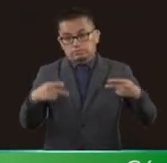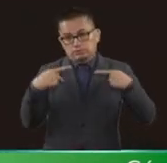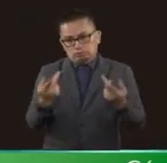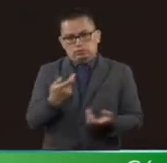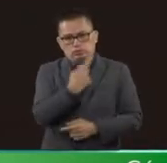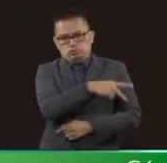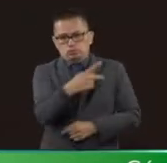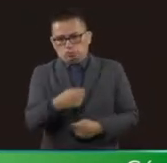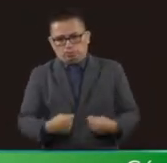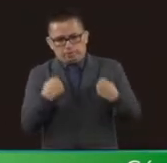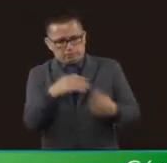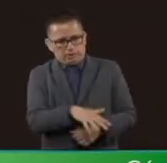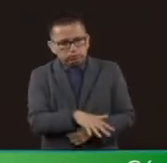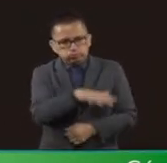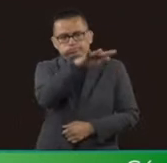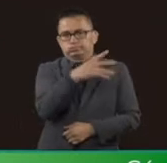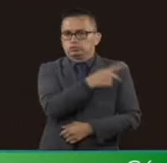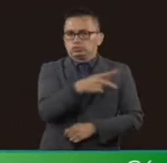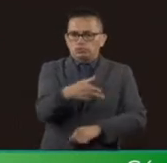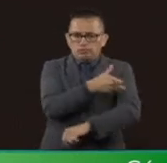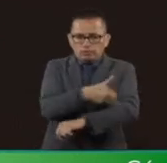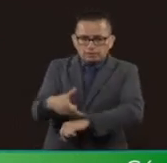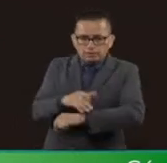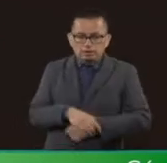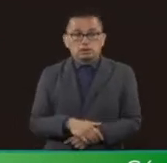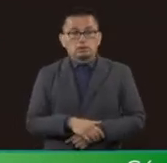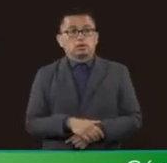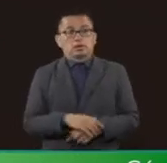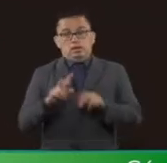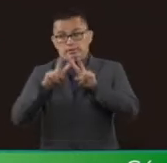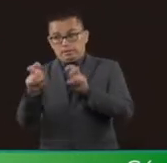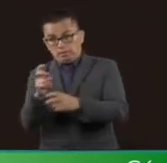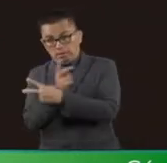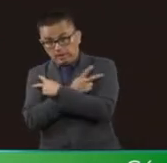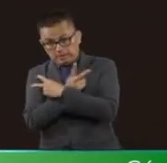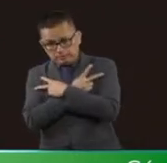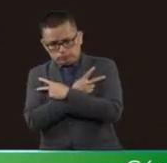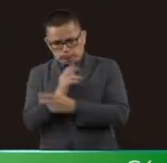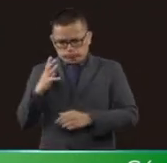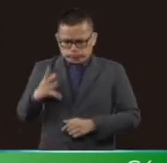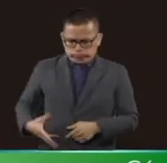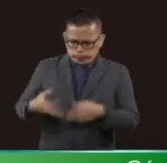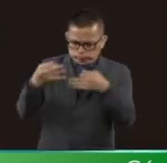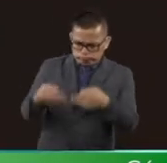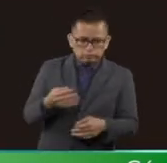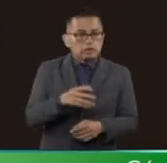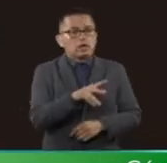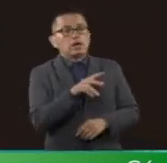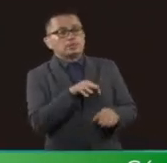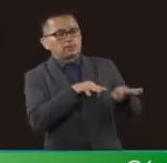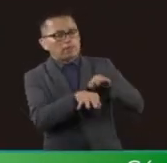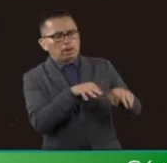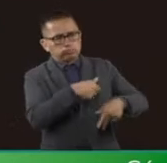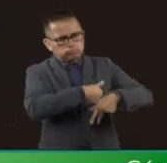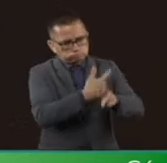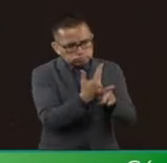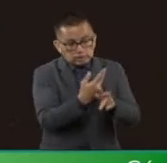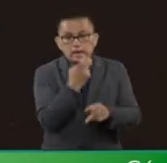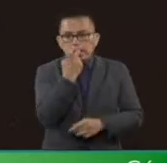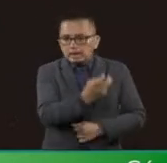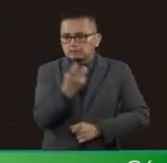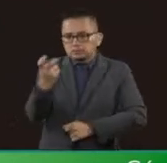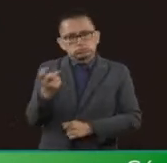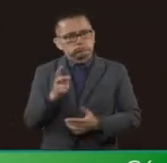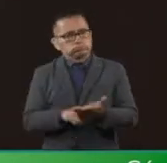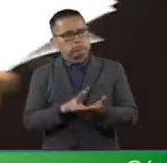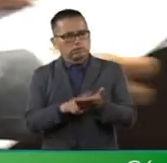y de las familias. Con las vacaciones dignas y el teletrabajo, hemos abierto también el debate sobre algo